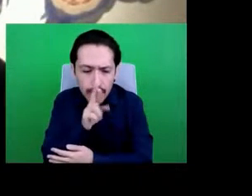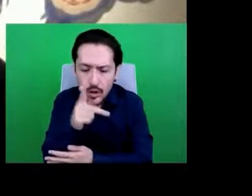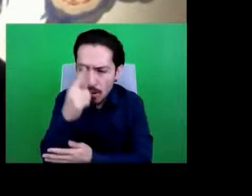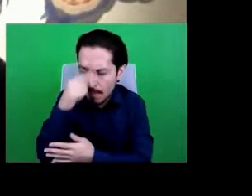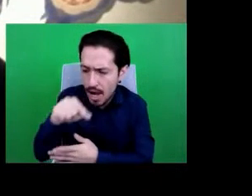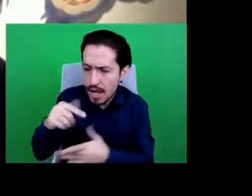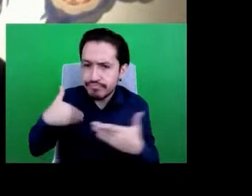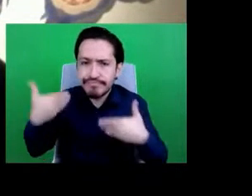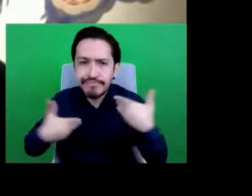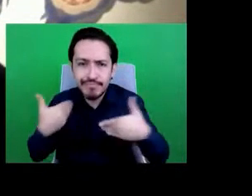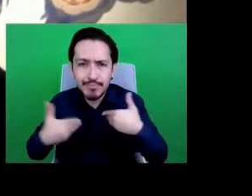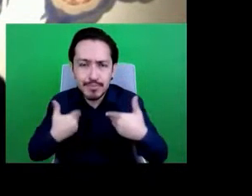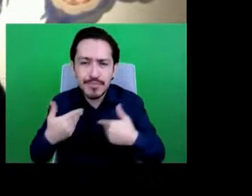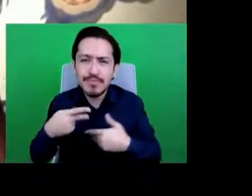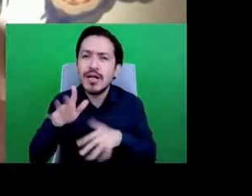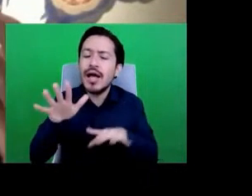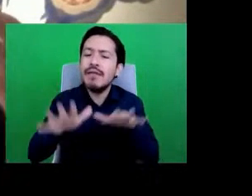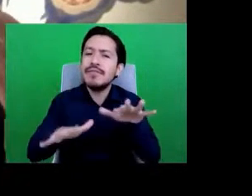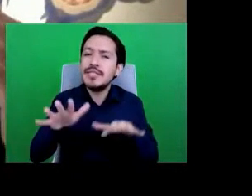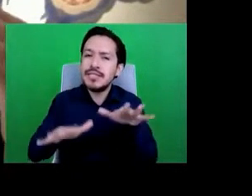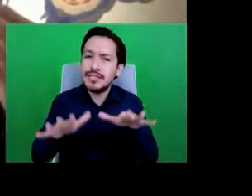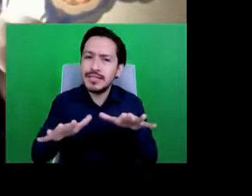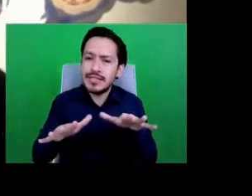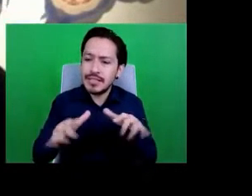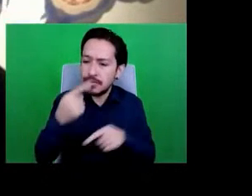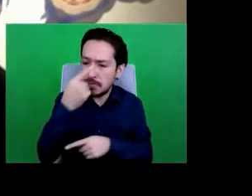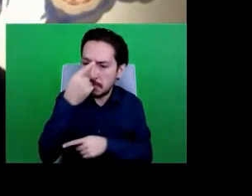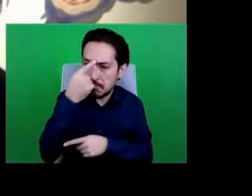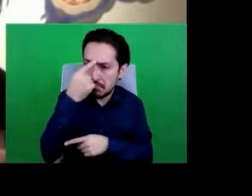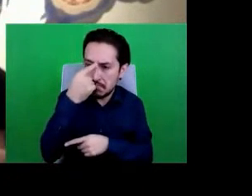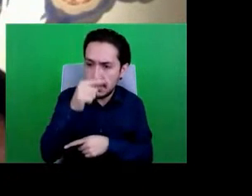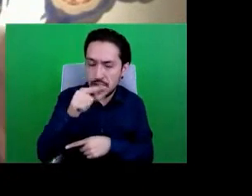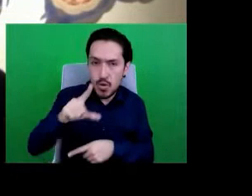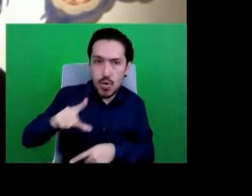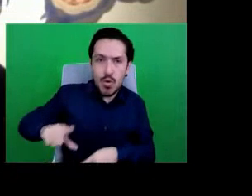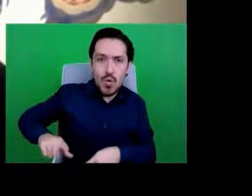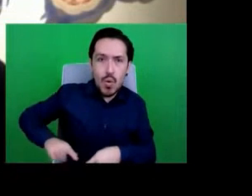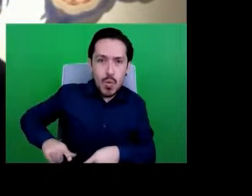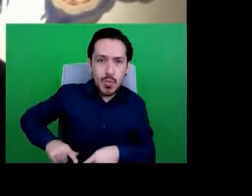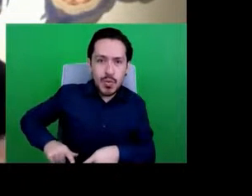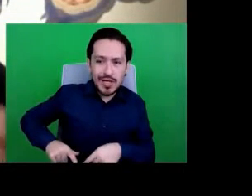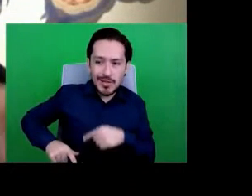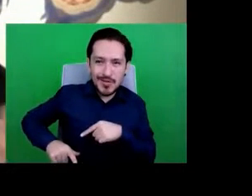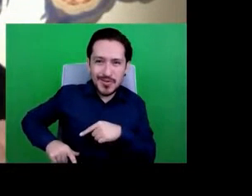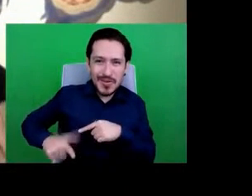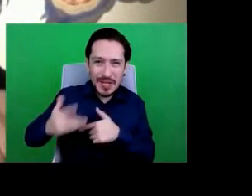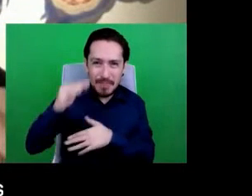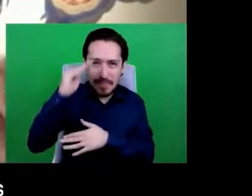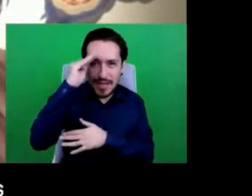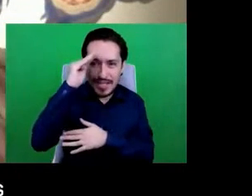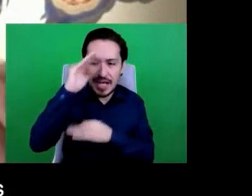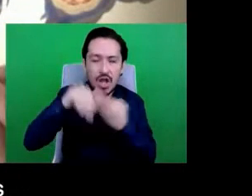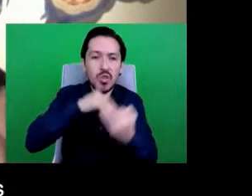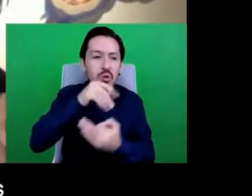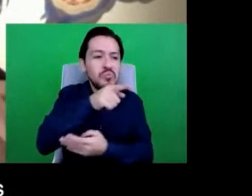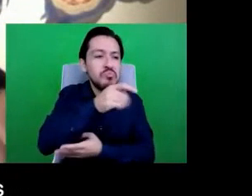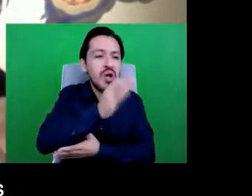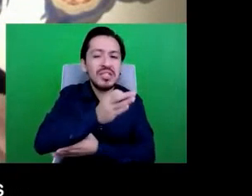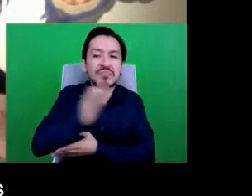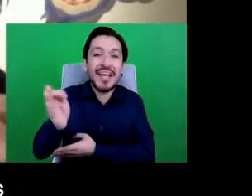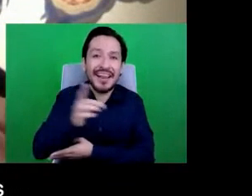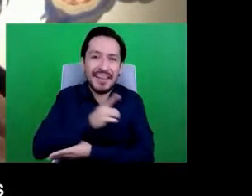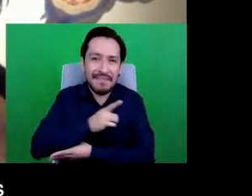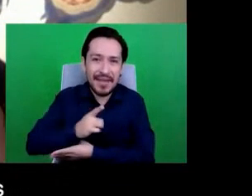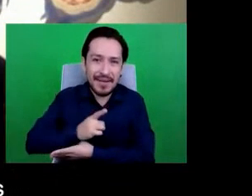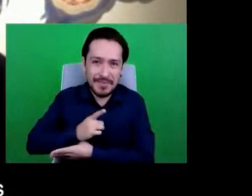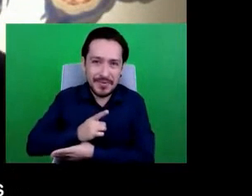inclusive puede llegar a ser lo que el gobierno piensa que todos deberíamos de aprobar, como el arte